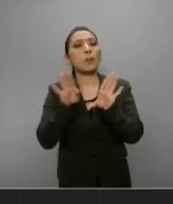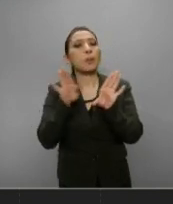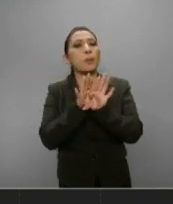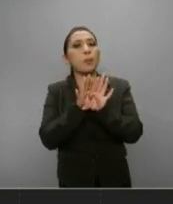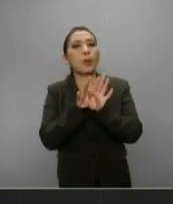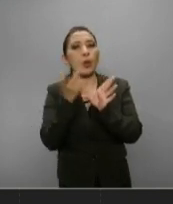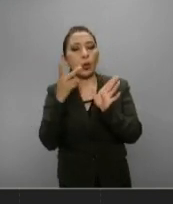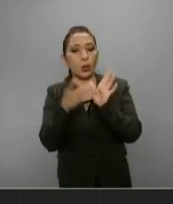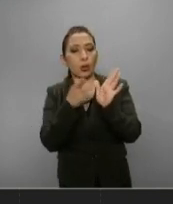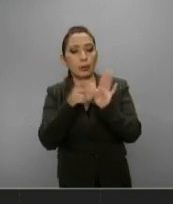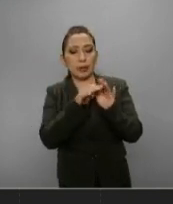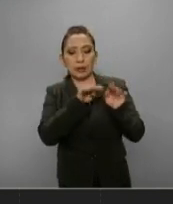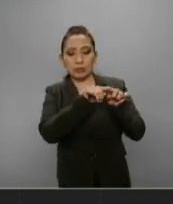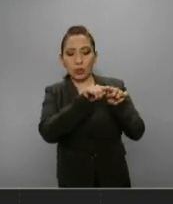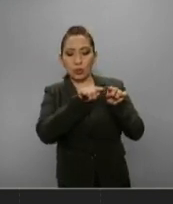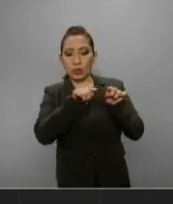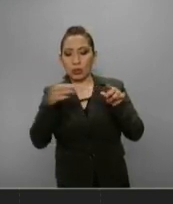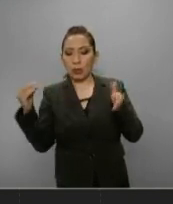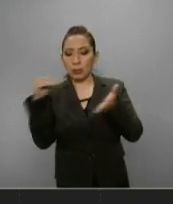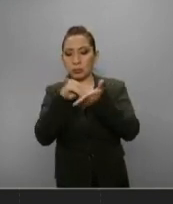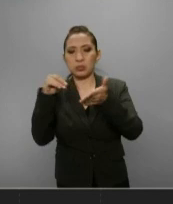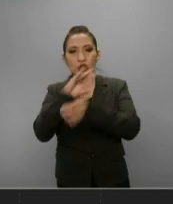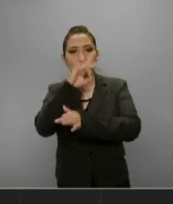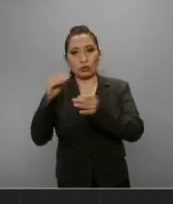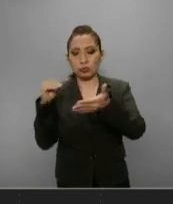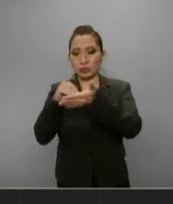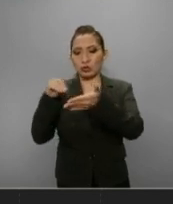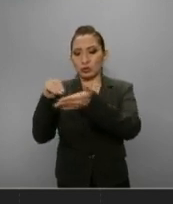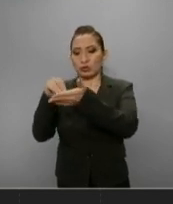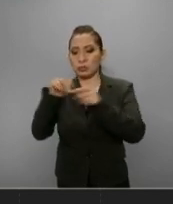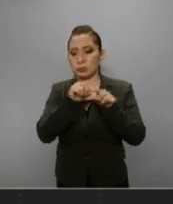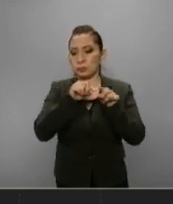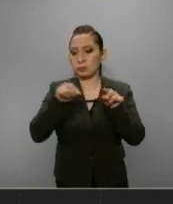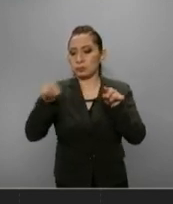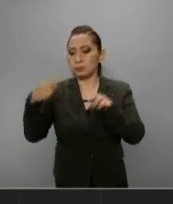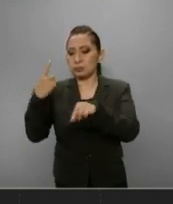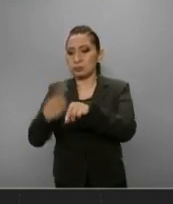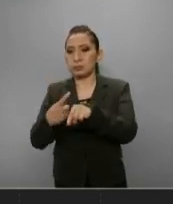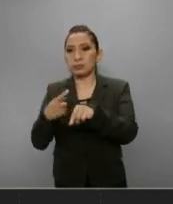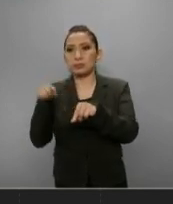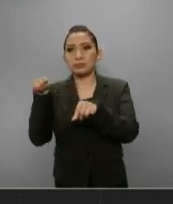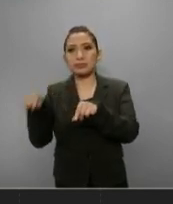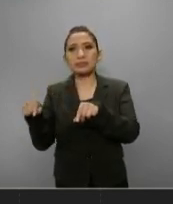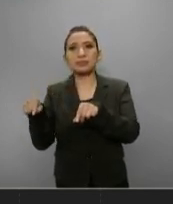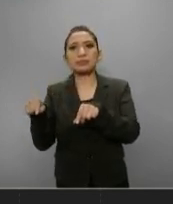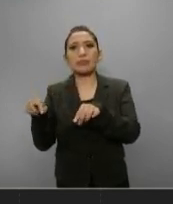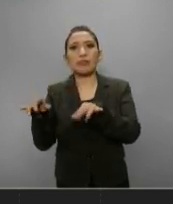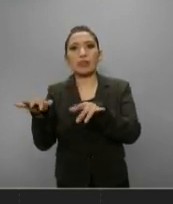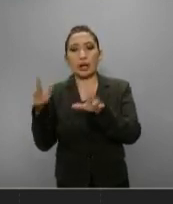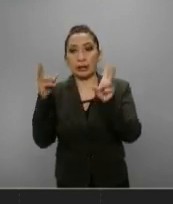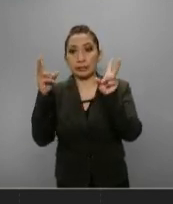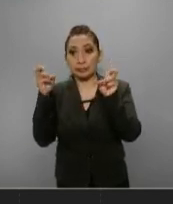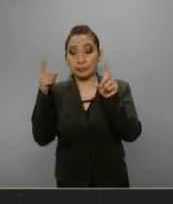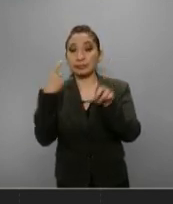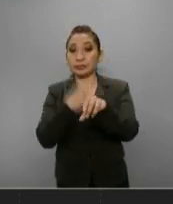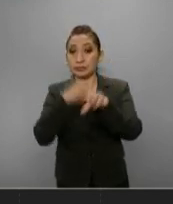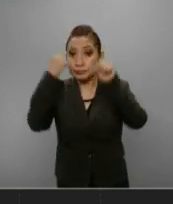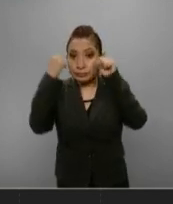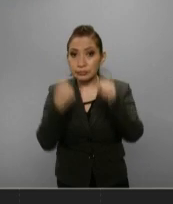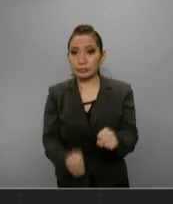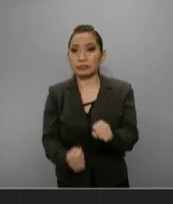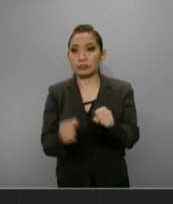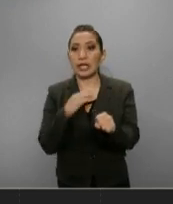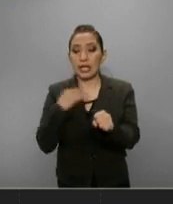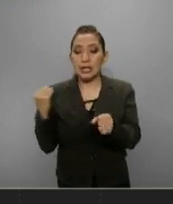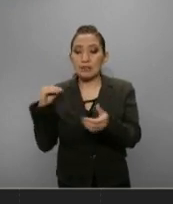digamos, la tendencia, son los acumulados esos. Esos son el número de casos